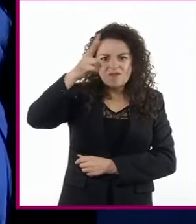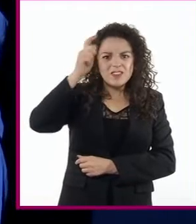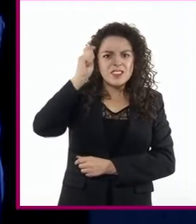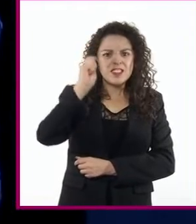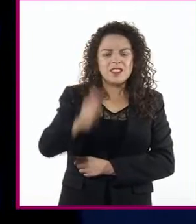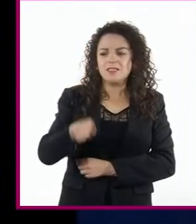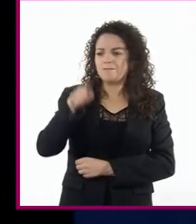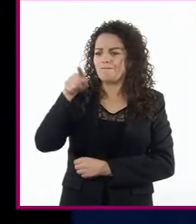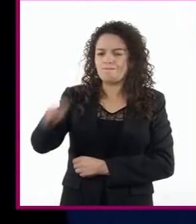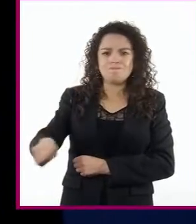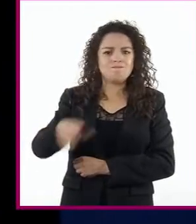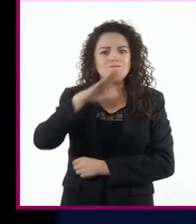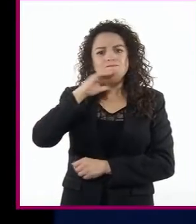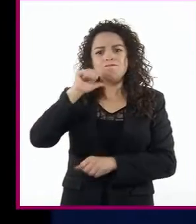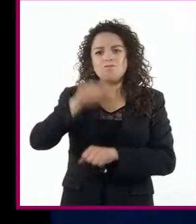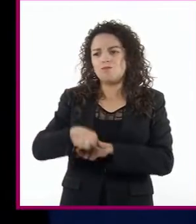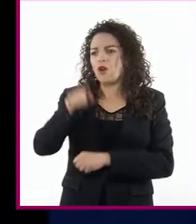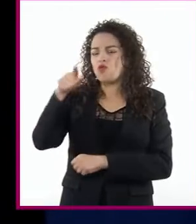a tu fatal destino?